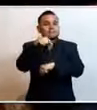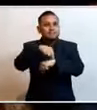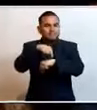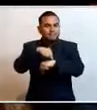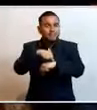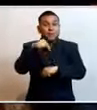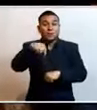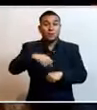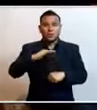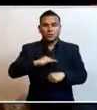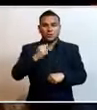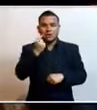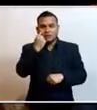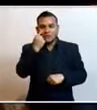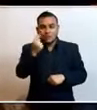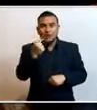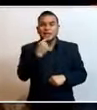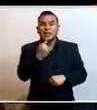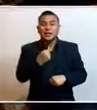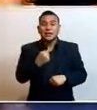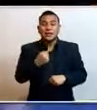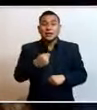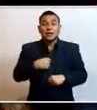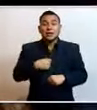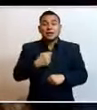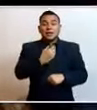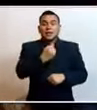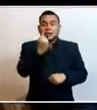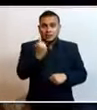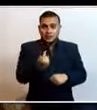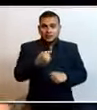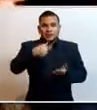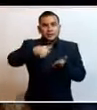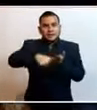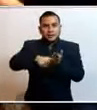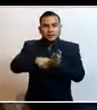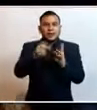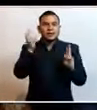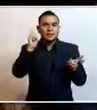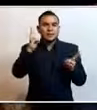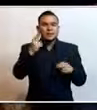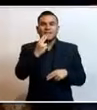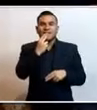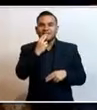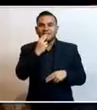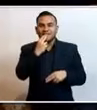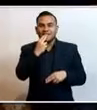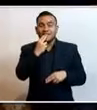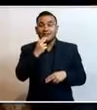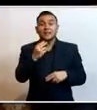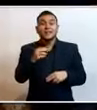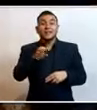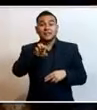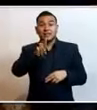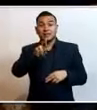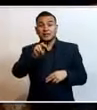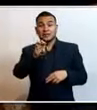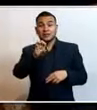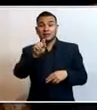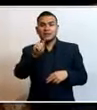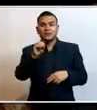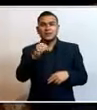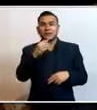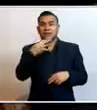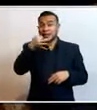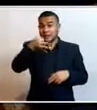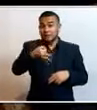Escuchaba hoy en la tarde al alcalde de San Salvador, con quien ustedes saben que hemos tenido diferencias. Y las sigo teniendo con el alcalde de San Salvador. Pero hoy decía la